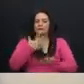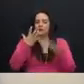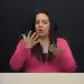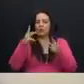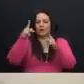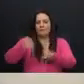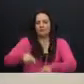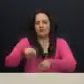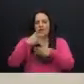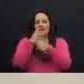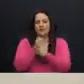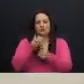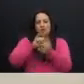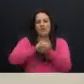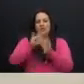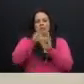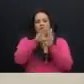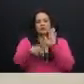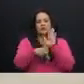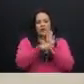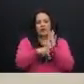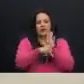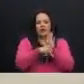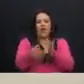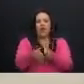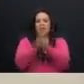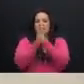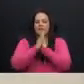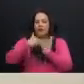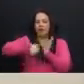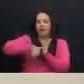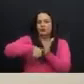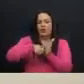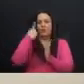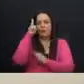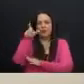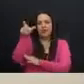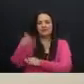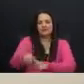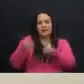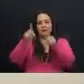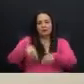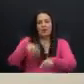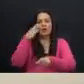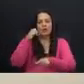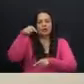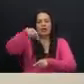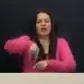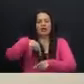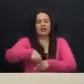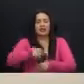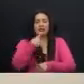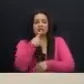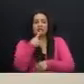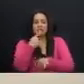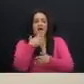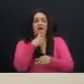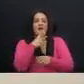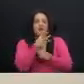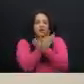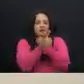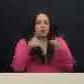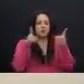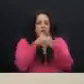la constitución política y la democracia y haber pedido votos por esa persona. Porque aquí se rasgan las vestiduras hablando de la democracia y de la